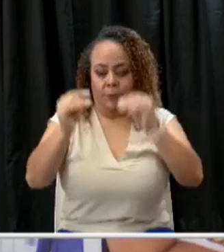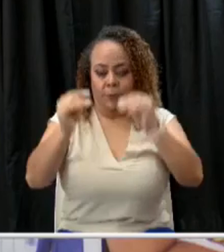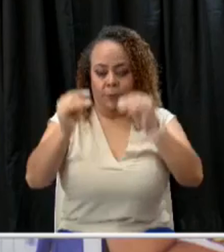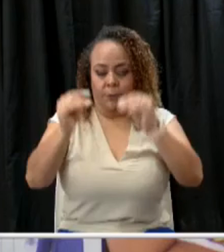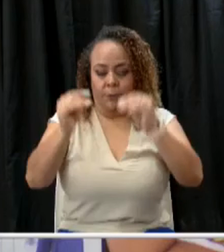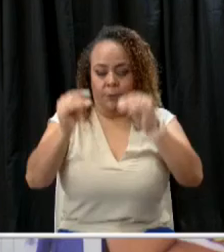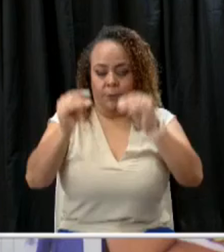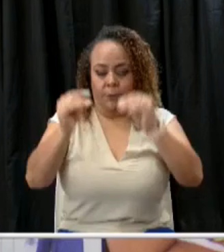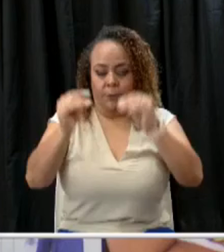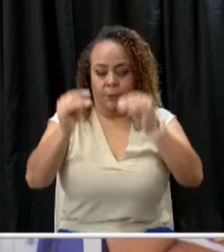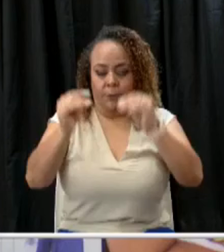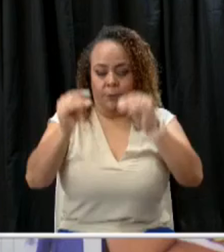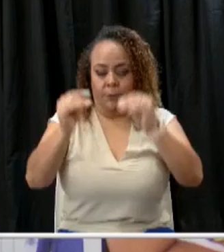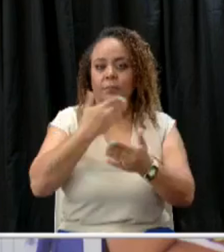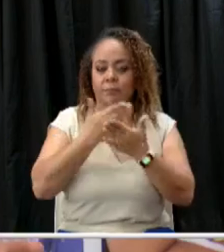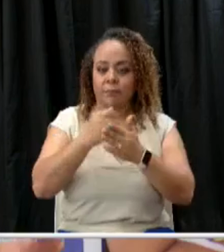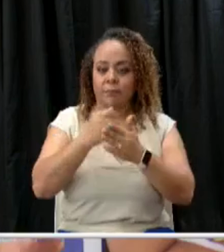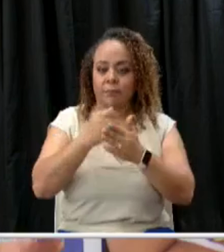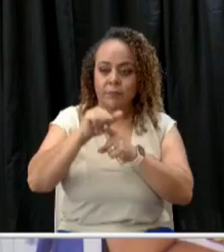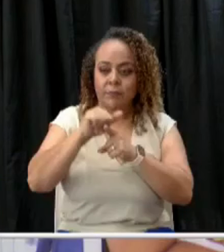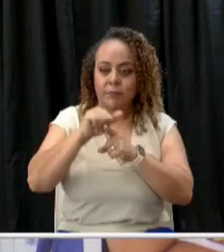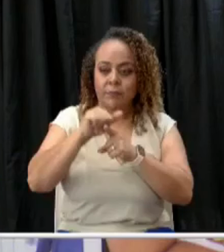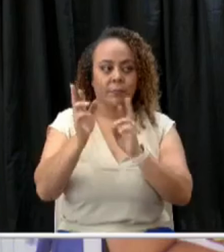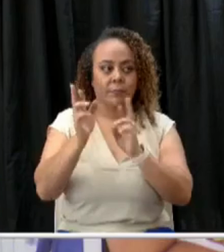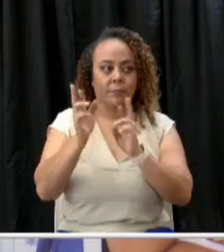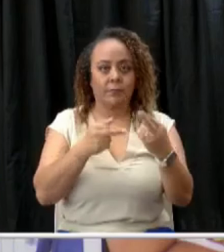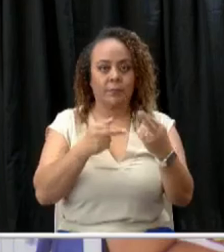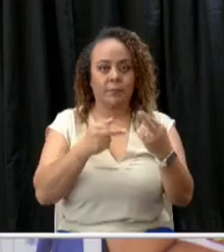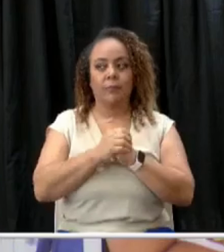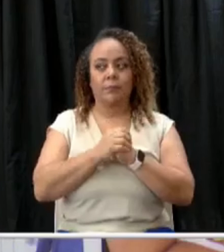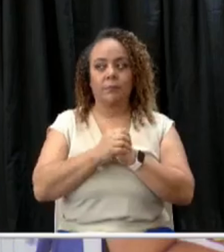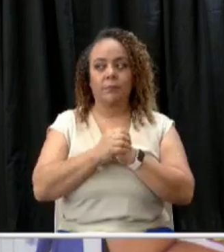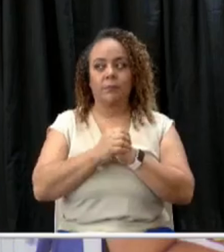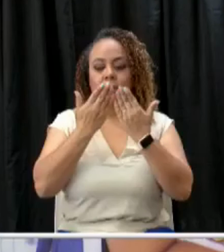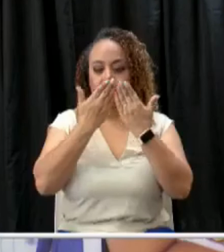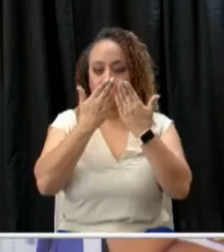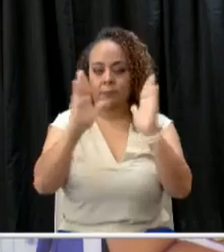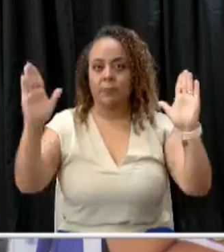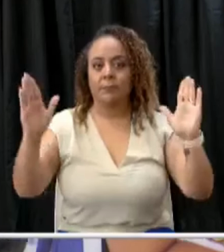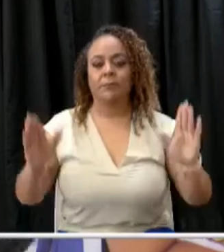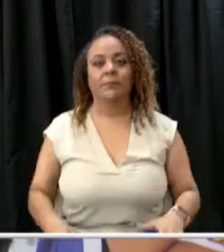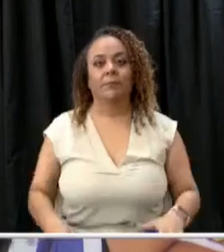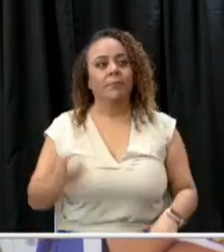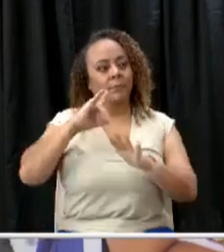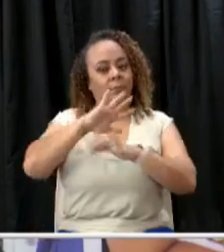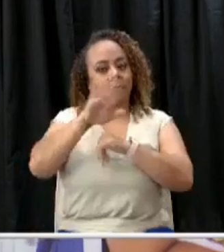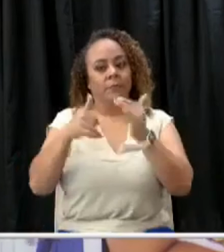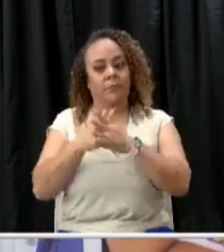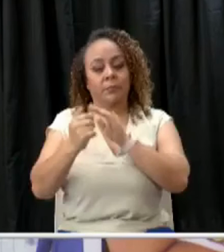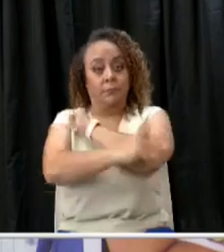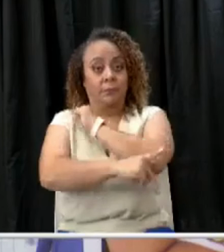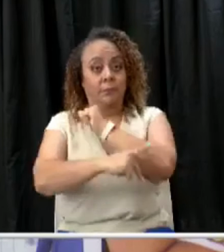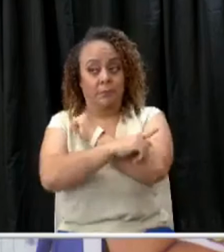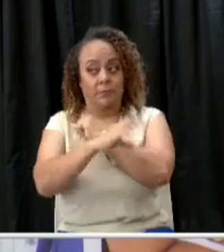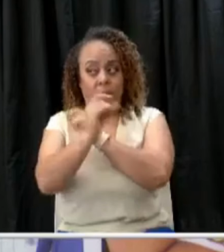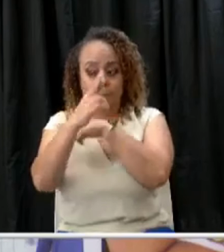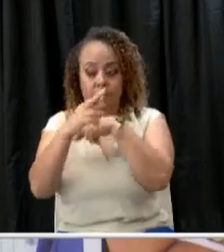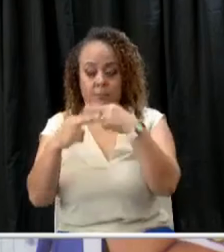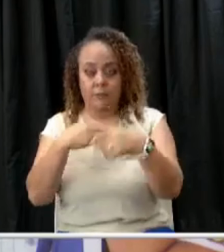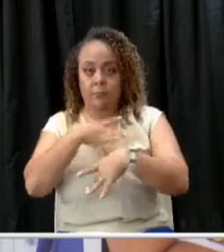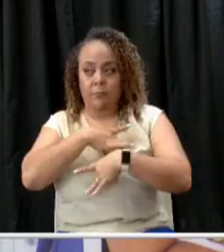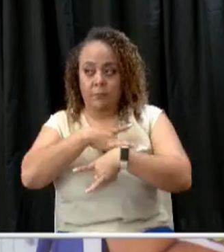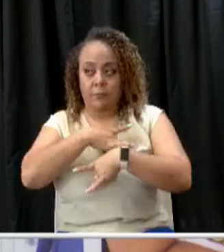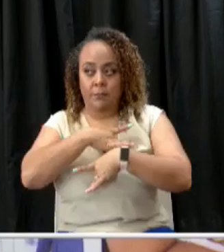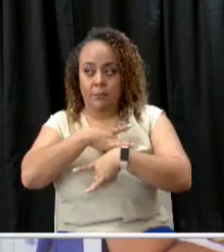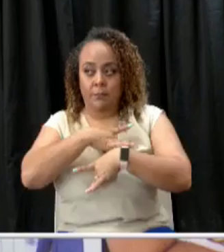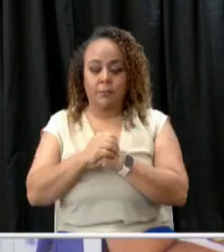el exponer nuestras buenas prácticas a la región, al abrir las puertas para que todos aquellos países y regiones que estén